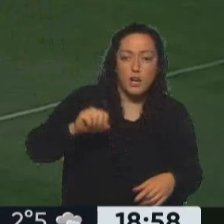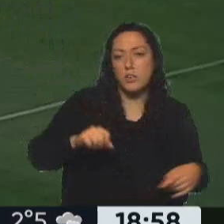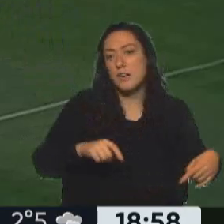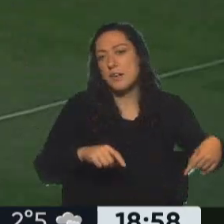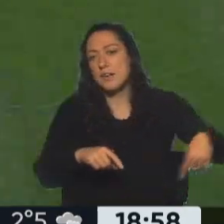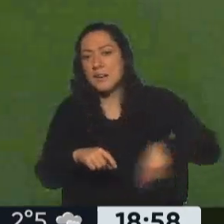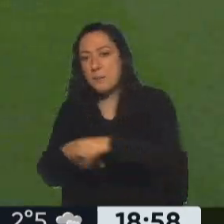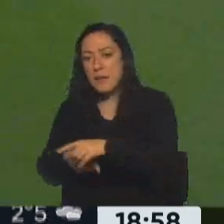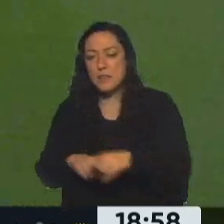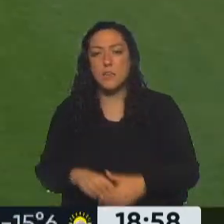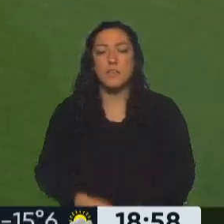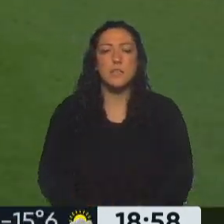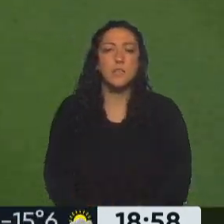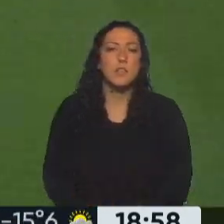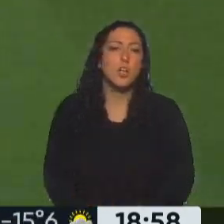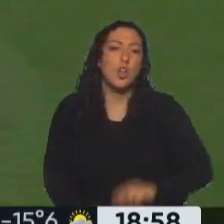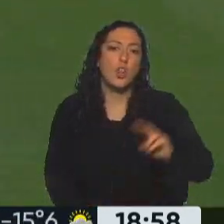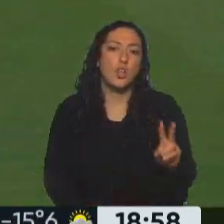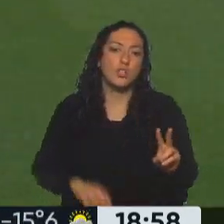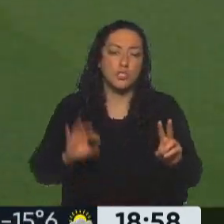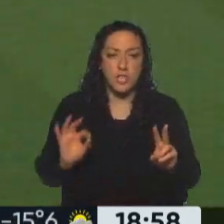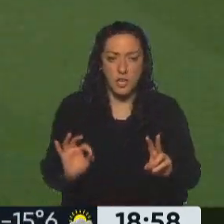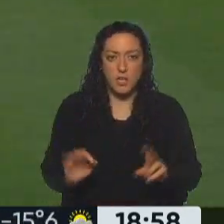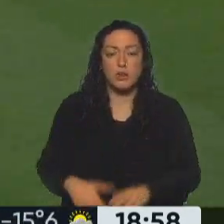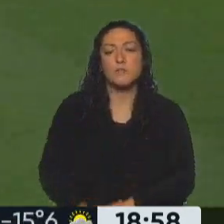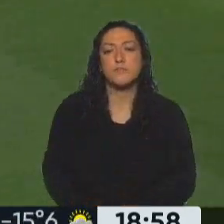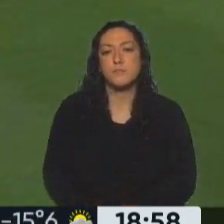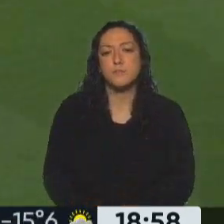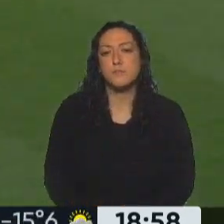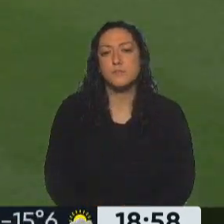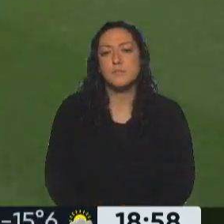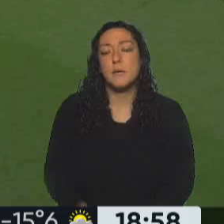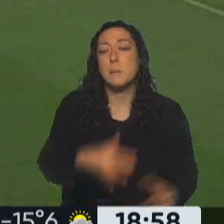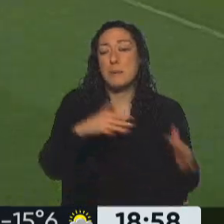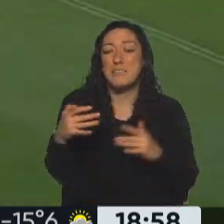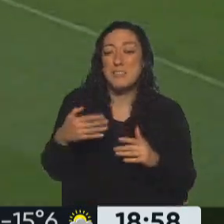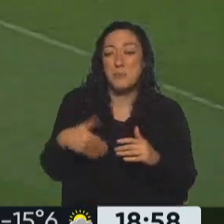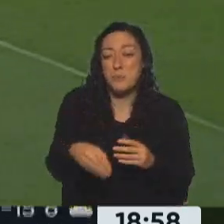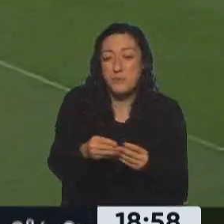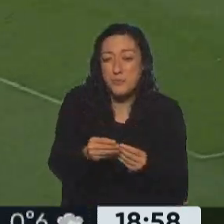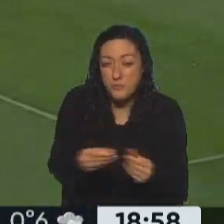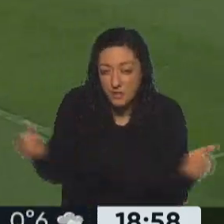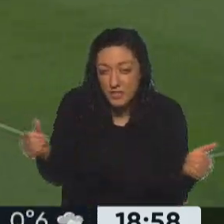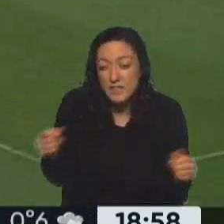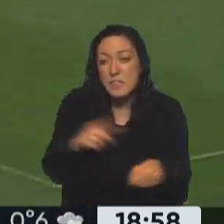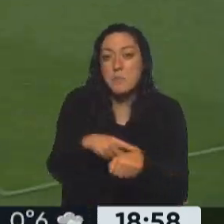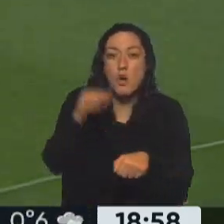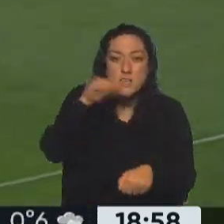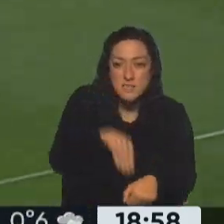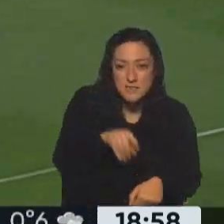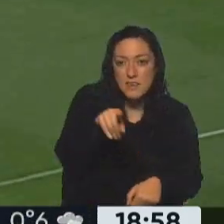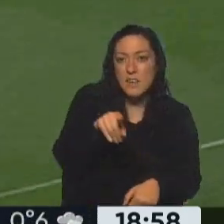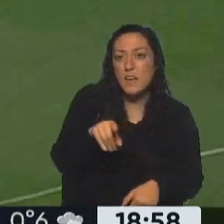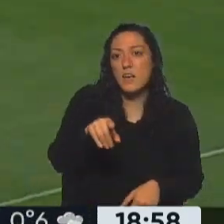remate abajo, 2-0 ganaba el Celeste. Y en el final del partido, ya tiempo extra,